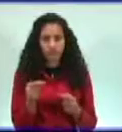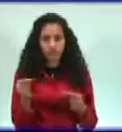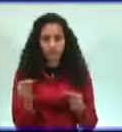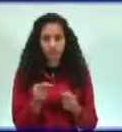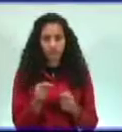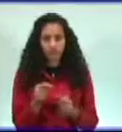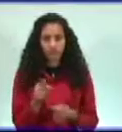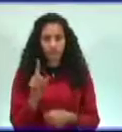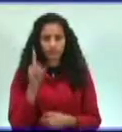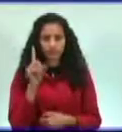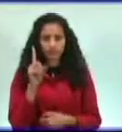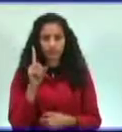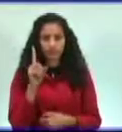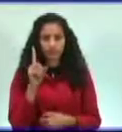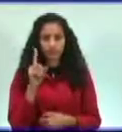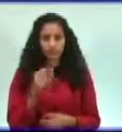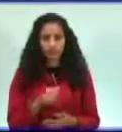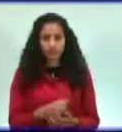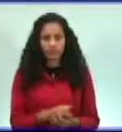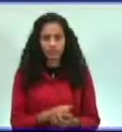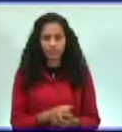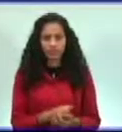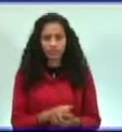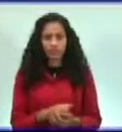es igual a 1.